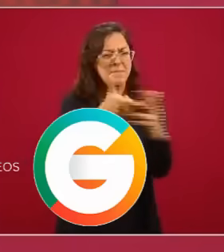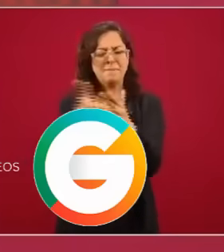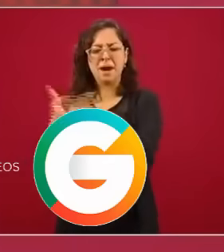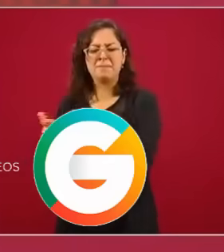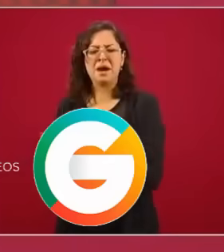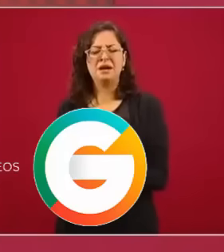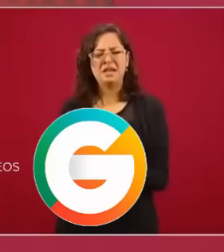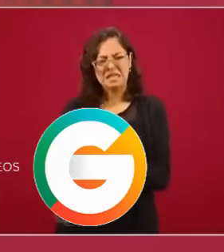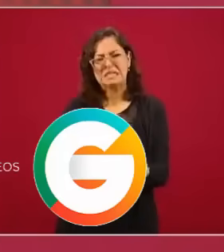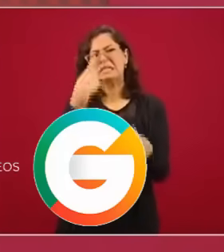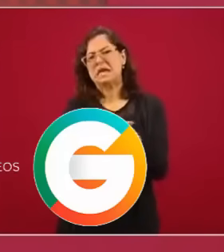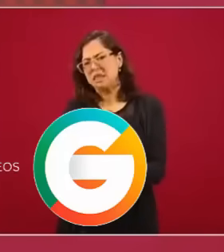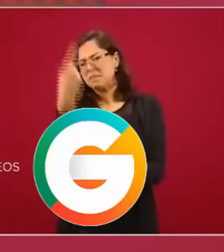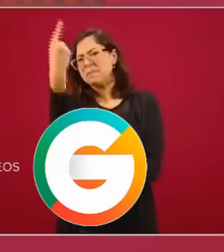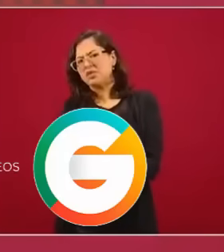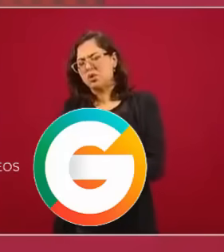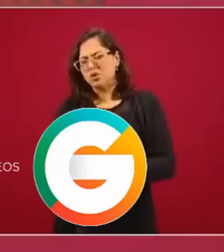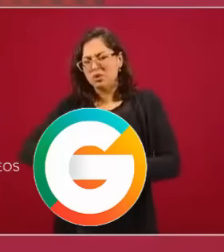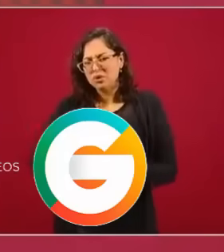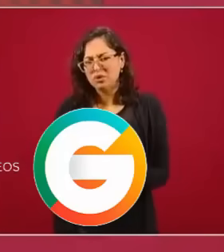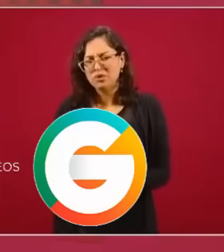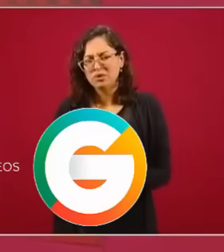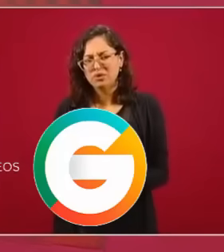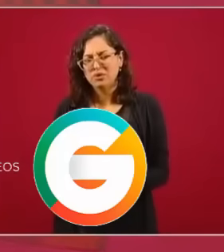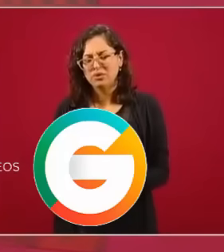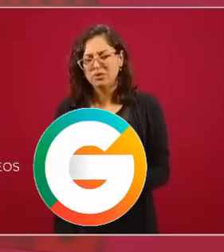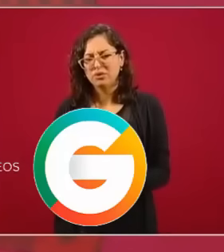¿Y por qué nunca